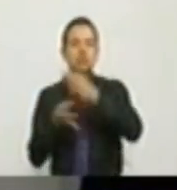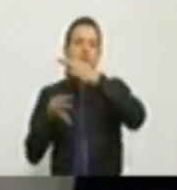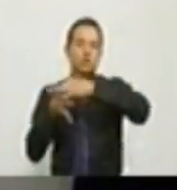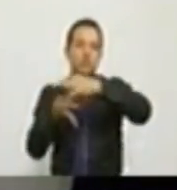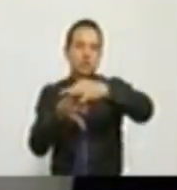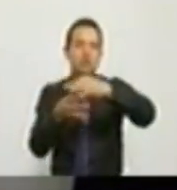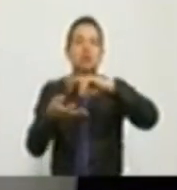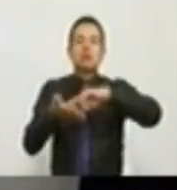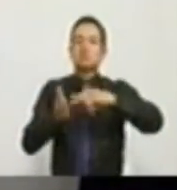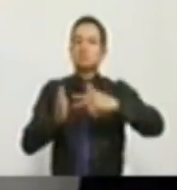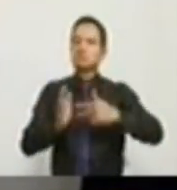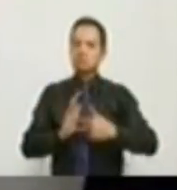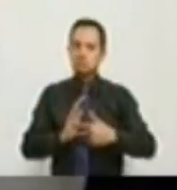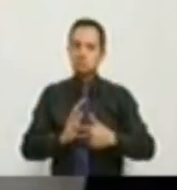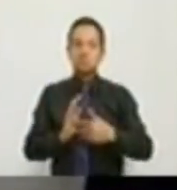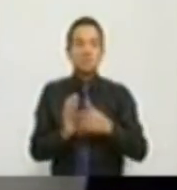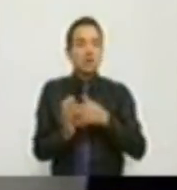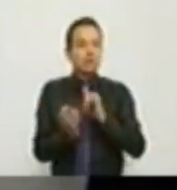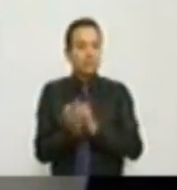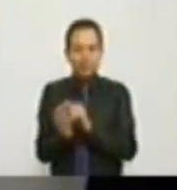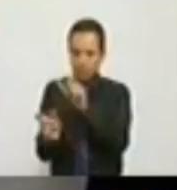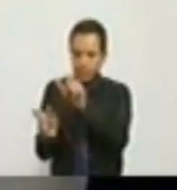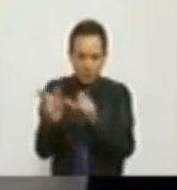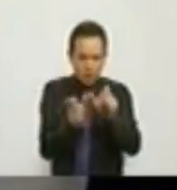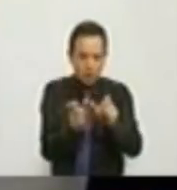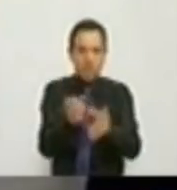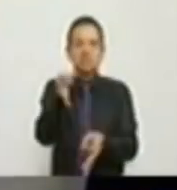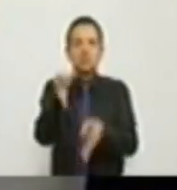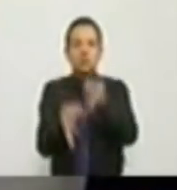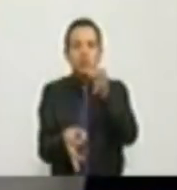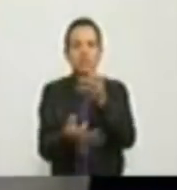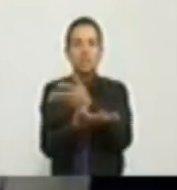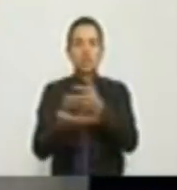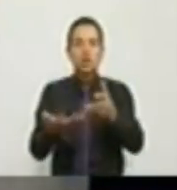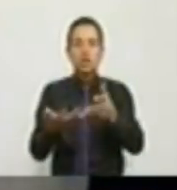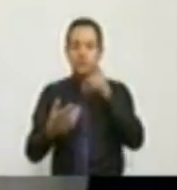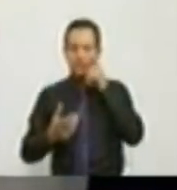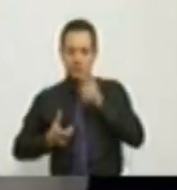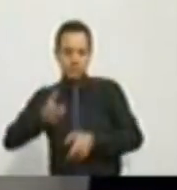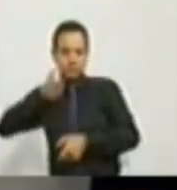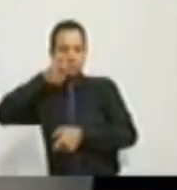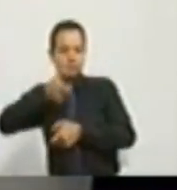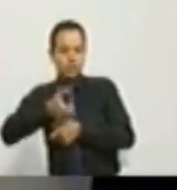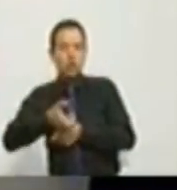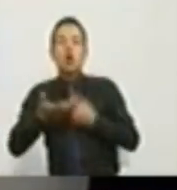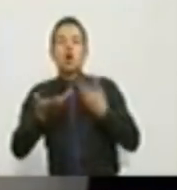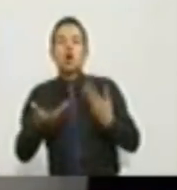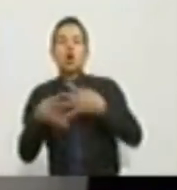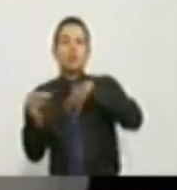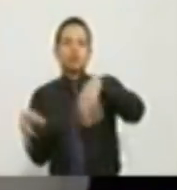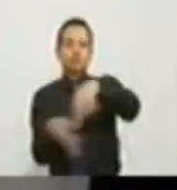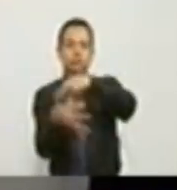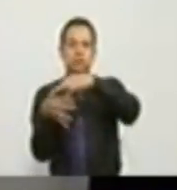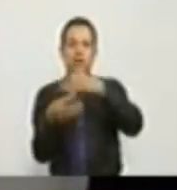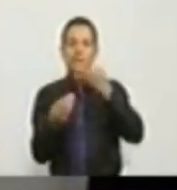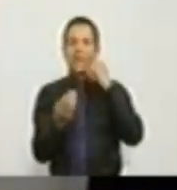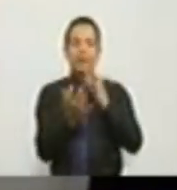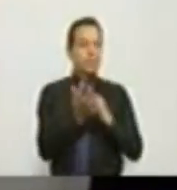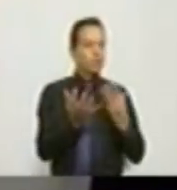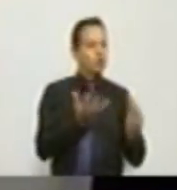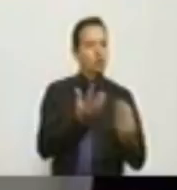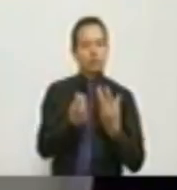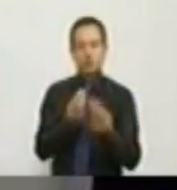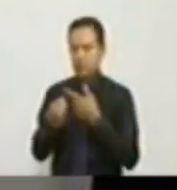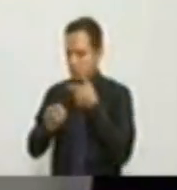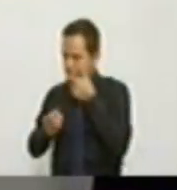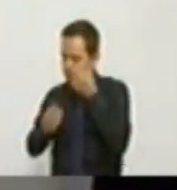que podamos tener funcionarios y jueces especializados en el tema electoral para que las comisiones escrutadoras